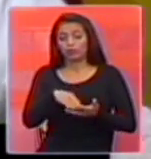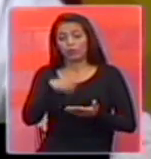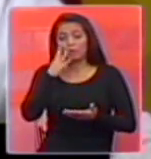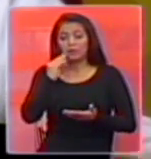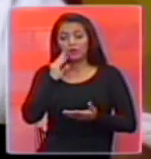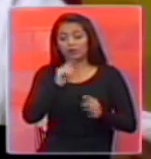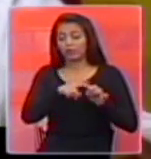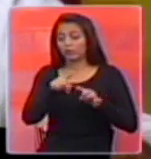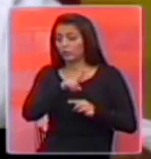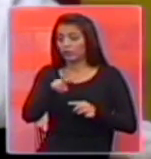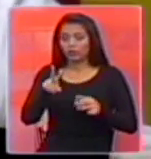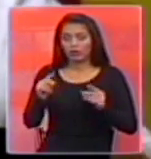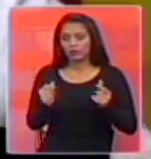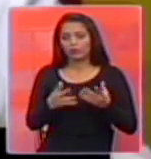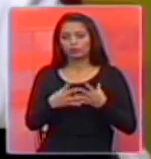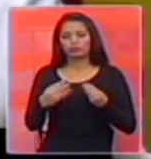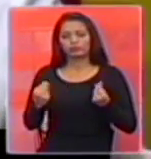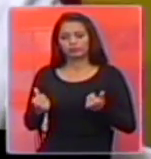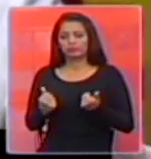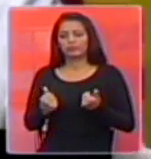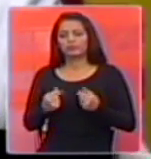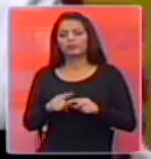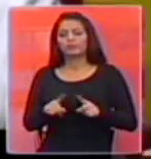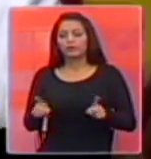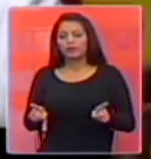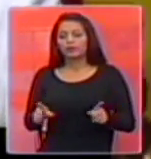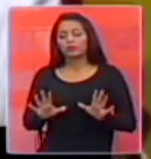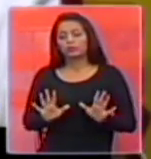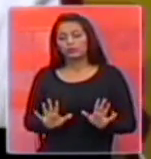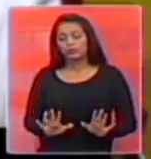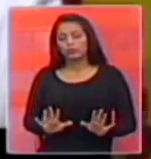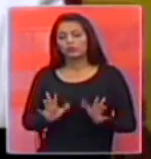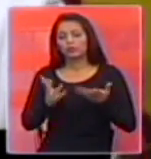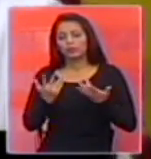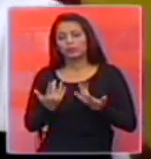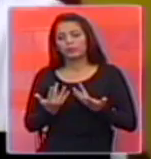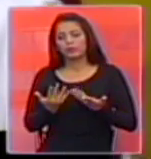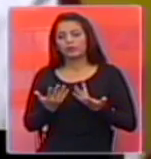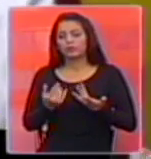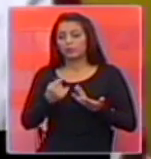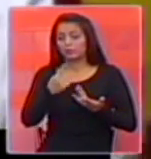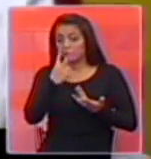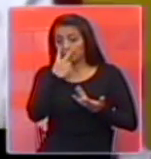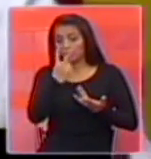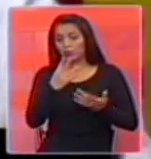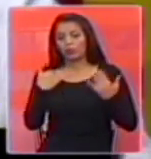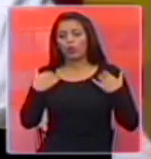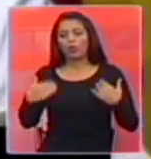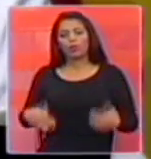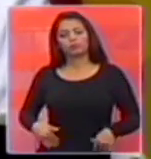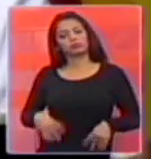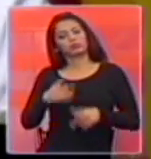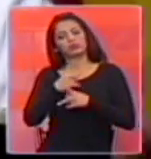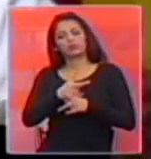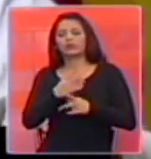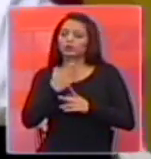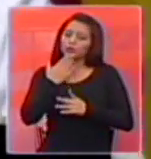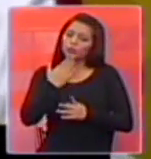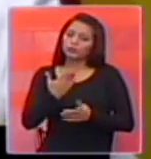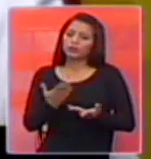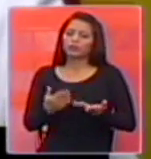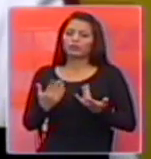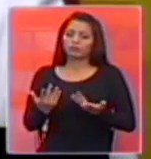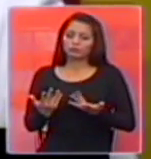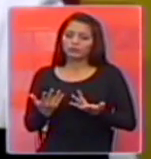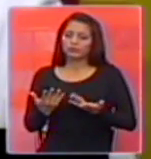Sin embargo, dependo mucho de cómo está en la parte de preparación física. Entonces, vamos a otro muy próximo